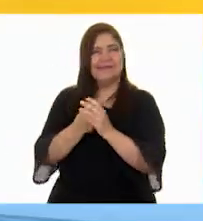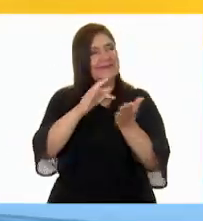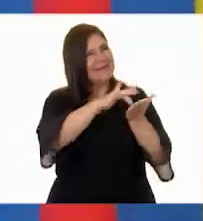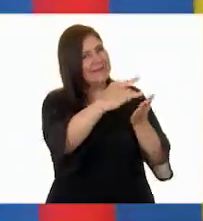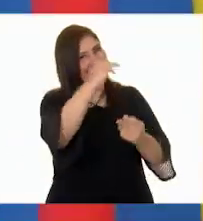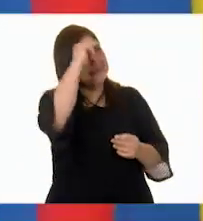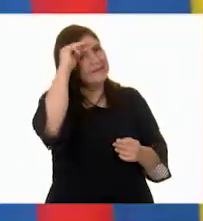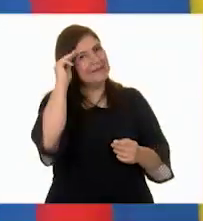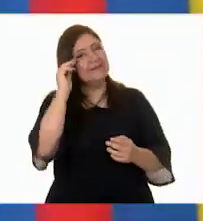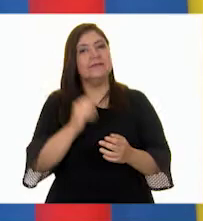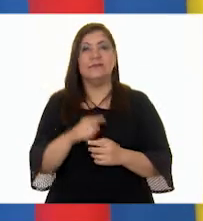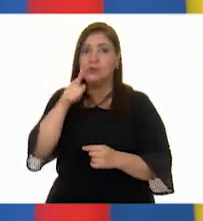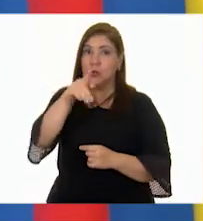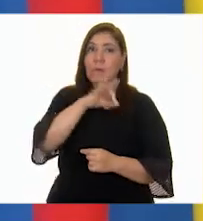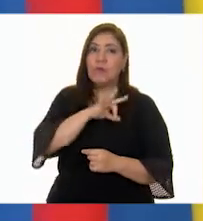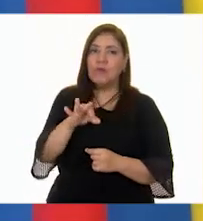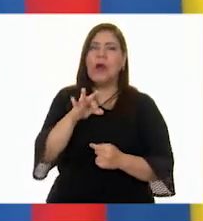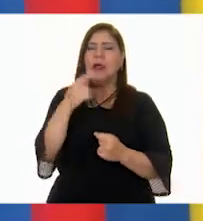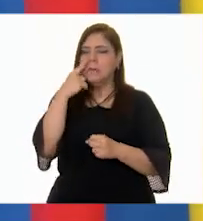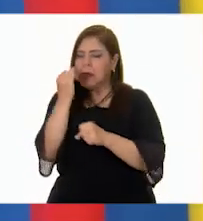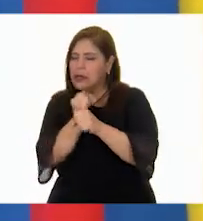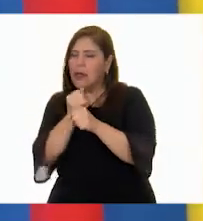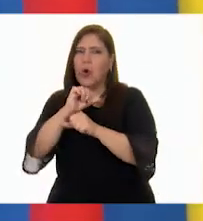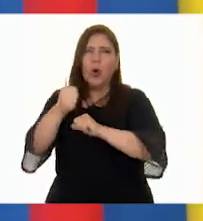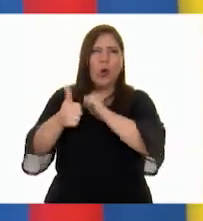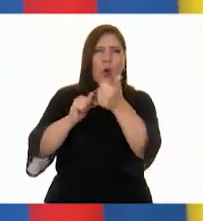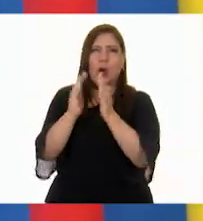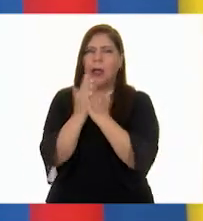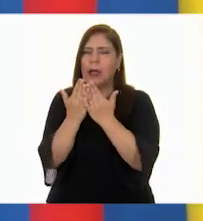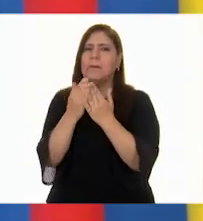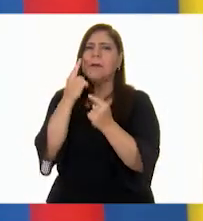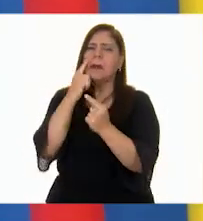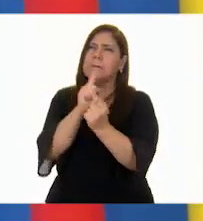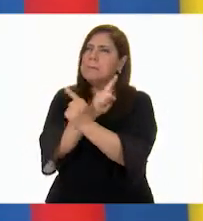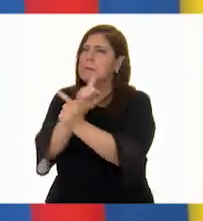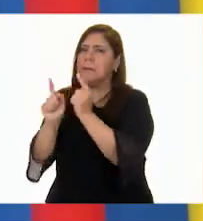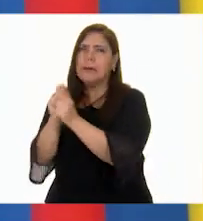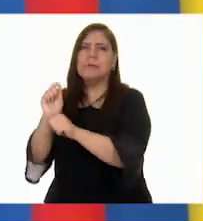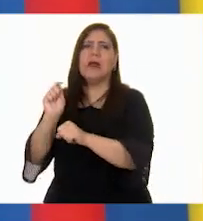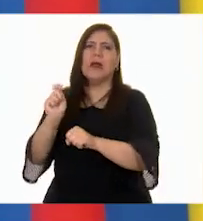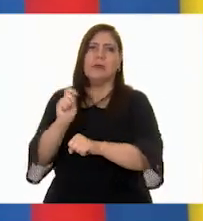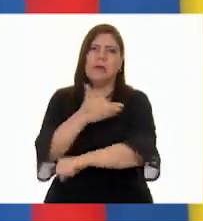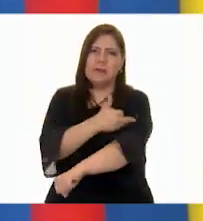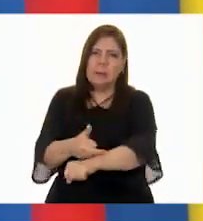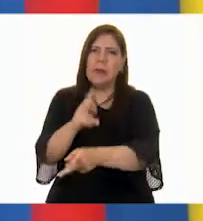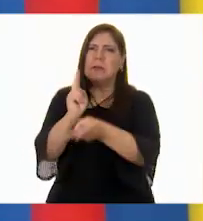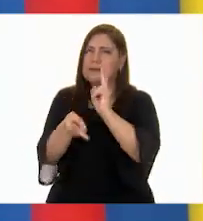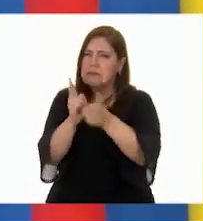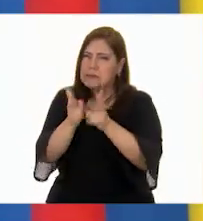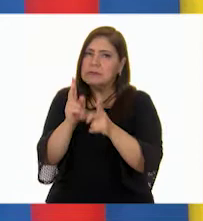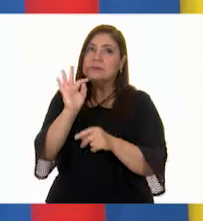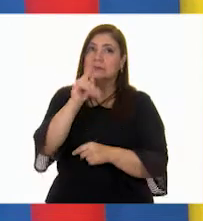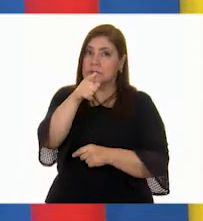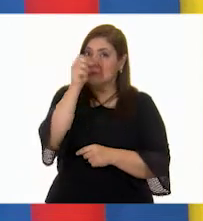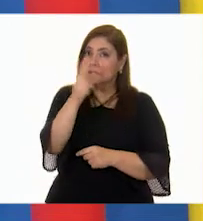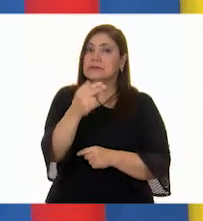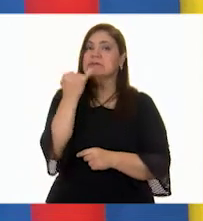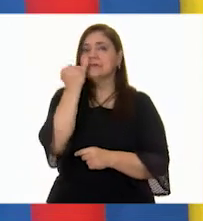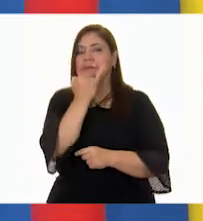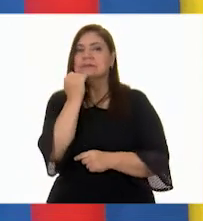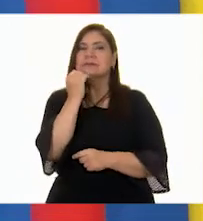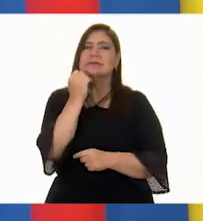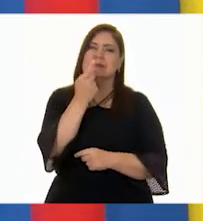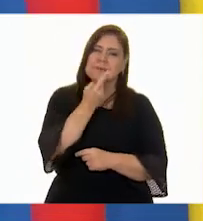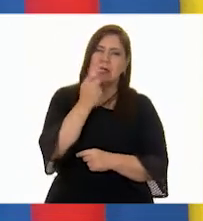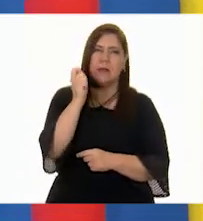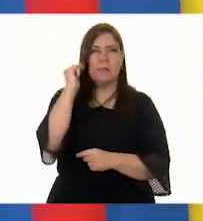Muchas gracias, María. Si te es posible, consulta otros libros y comenta el tema de hoy con tu familia. Si tienes la fortuna de hablar una lengua